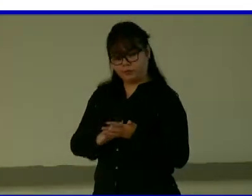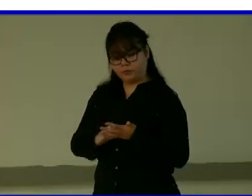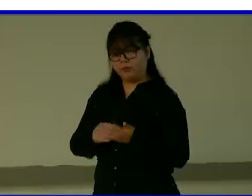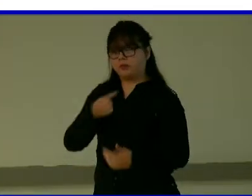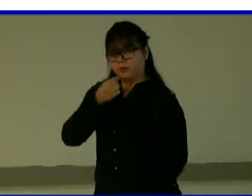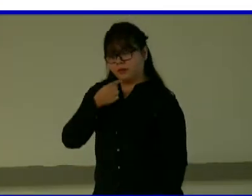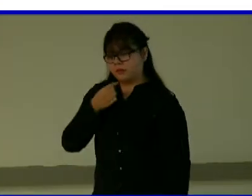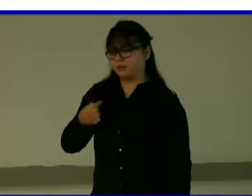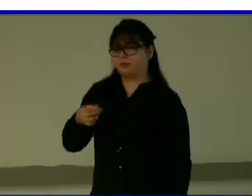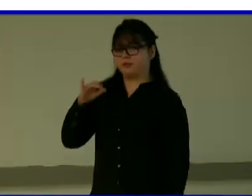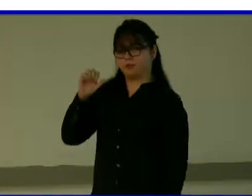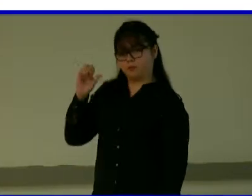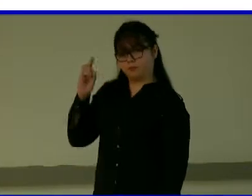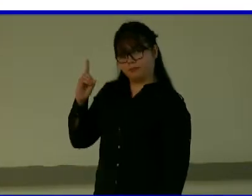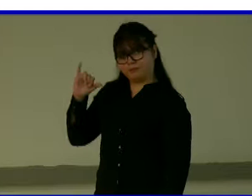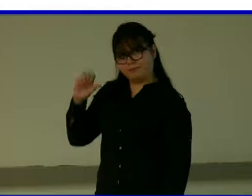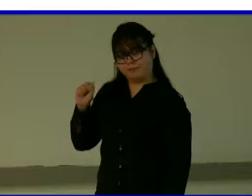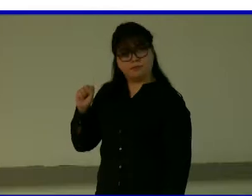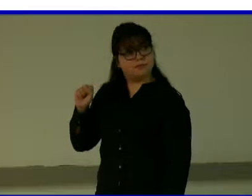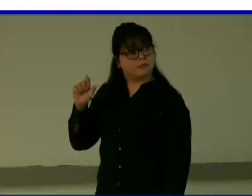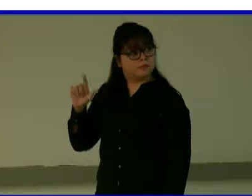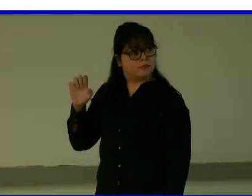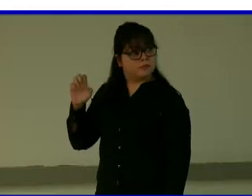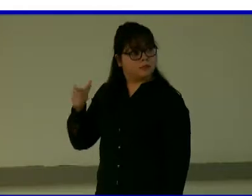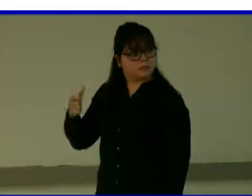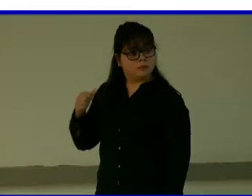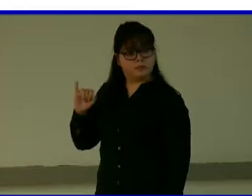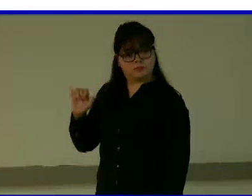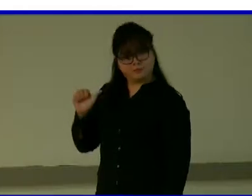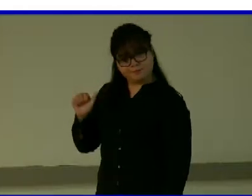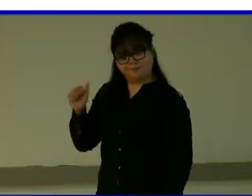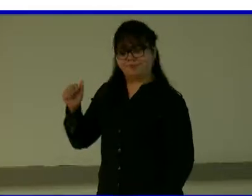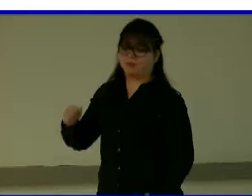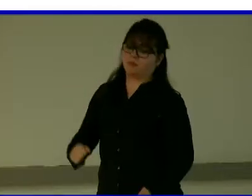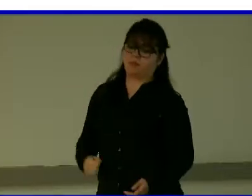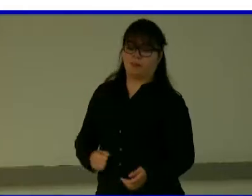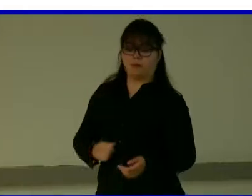usa el lector típico. No se